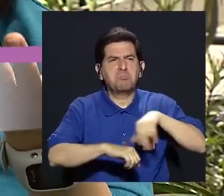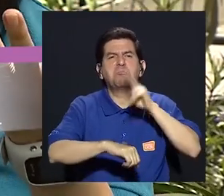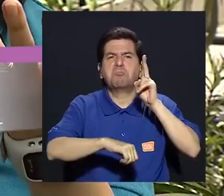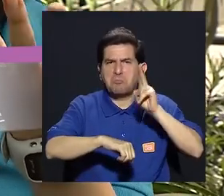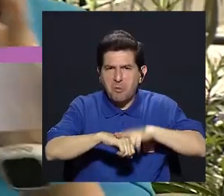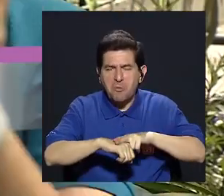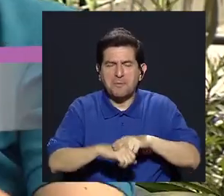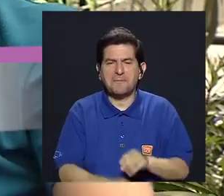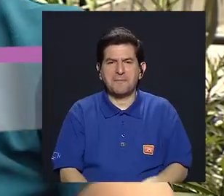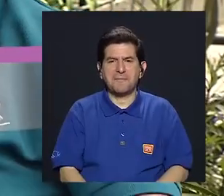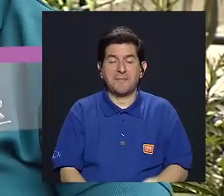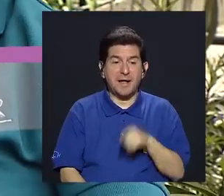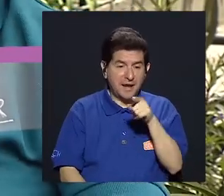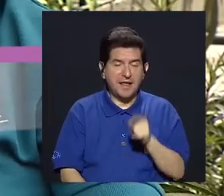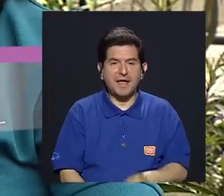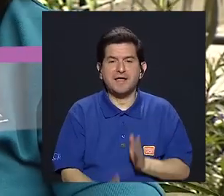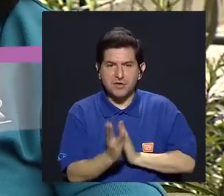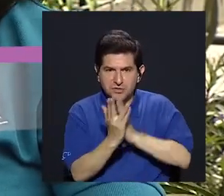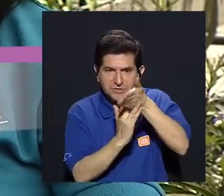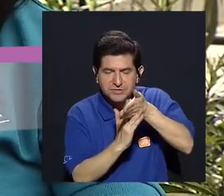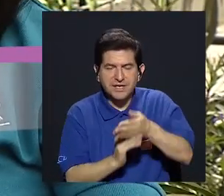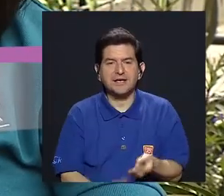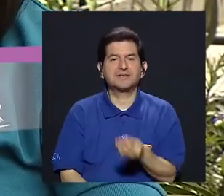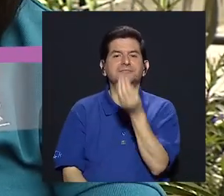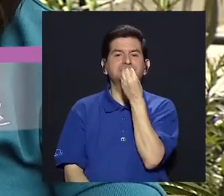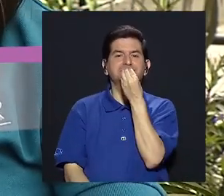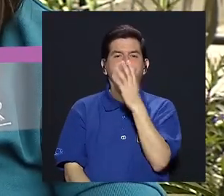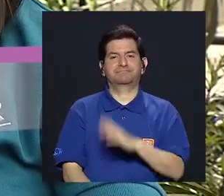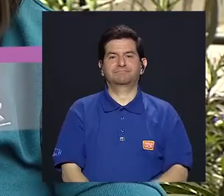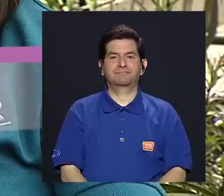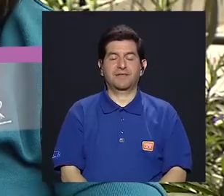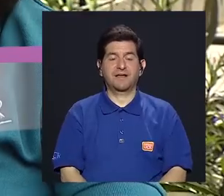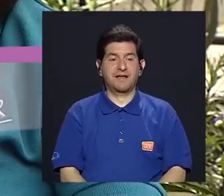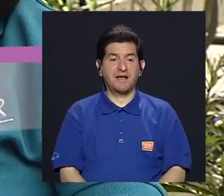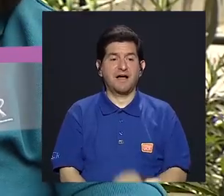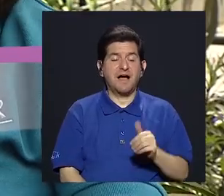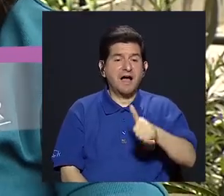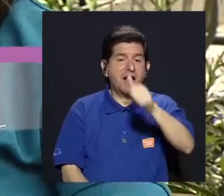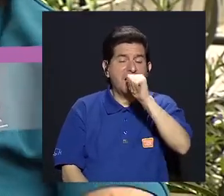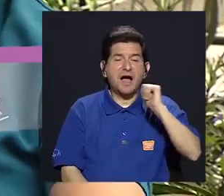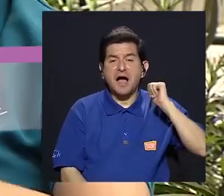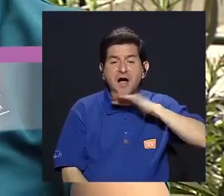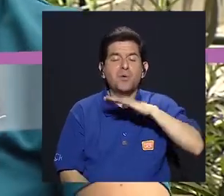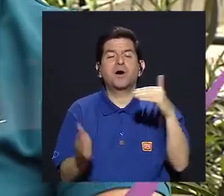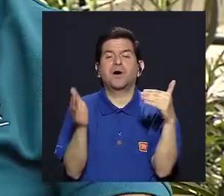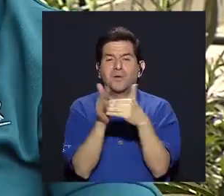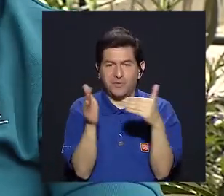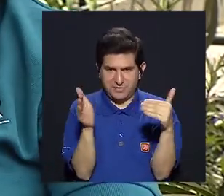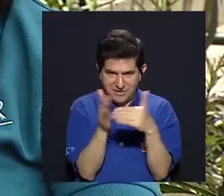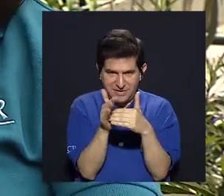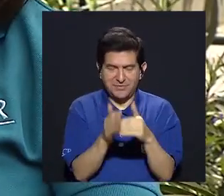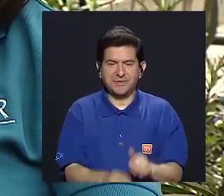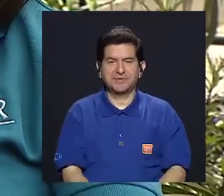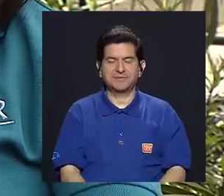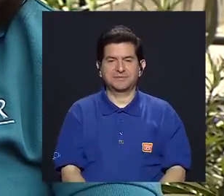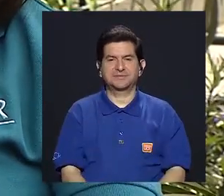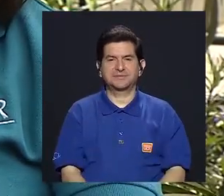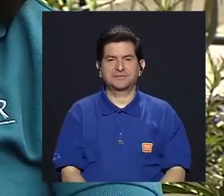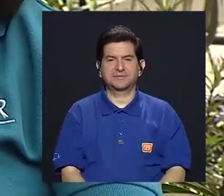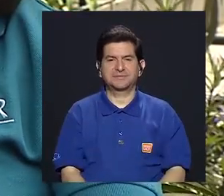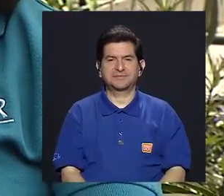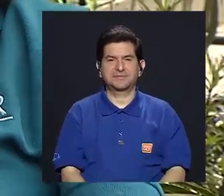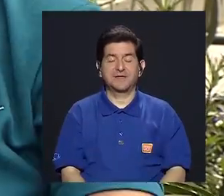para que ingresen esos microorganismos es por ingesta verdad entonces ahí vemos que el agua contaminada nuevamente ahora el agua